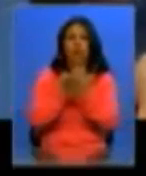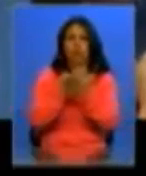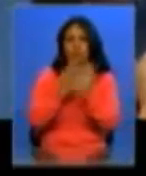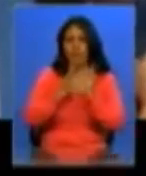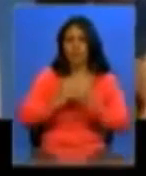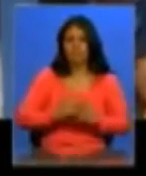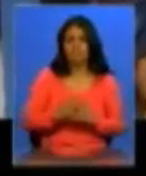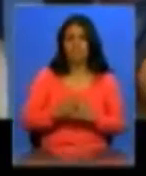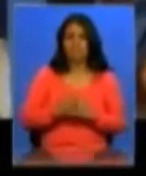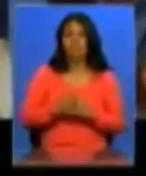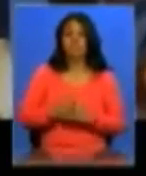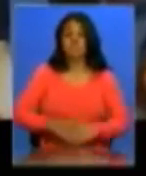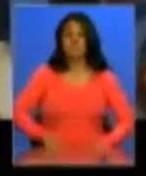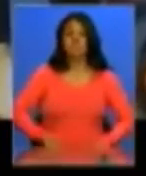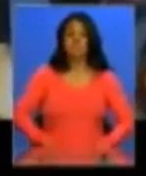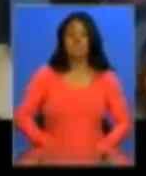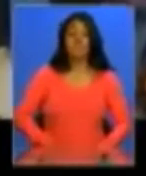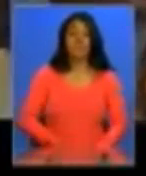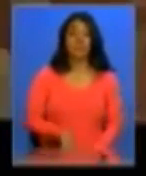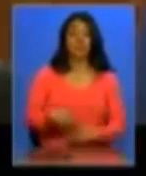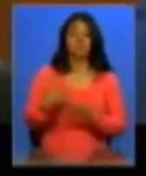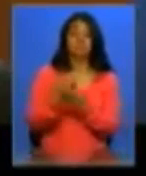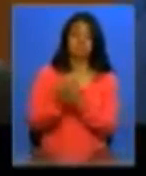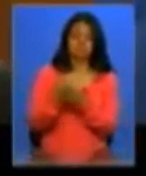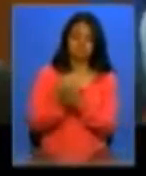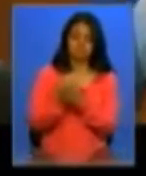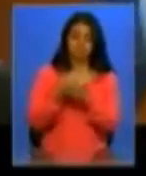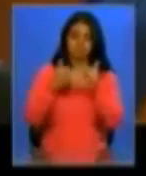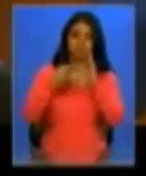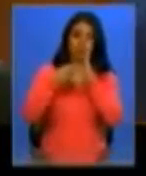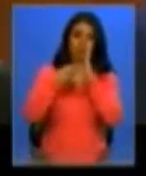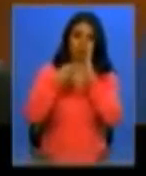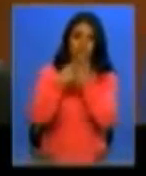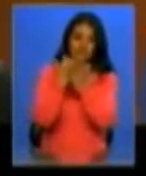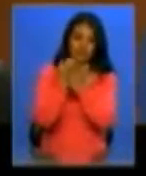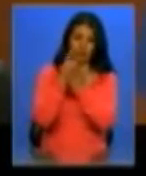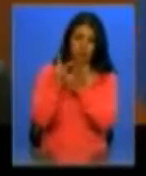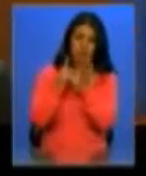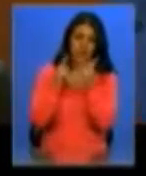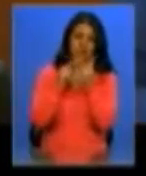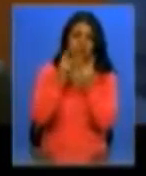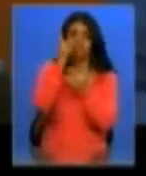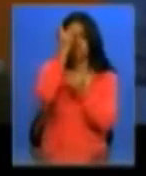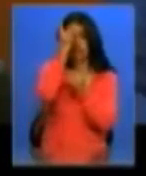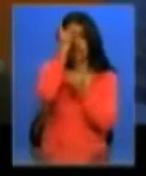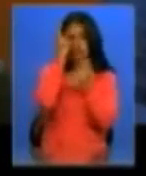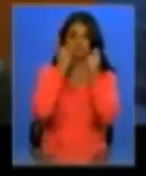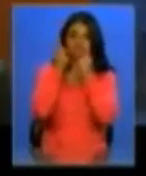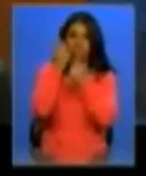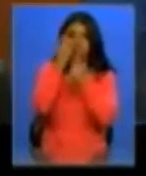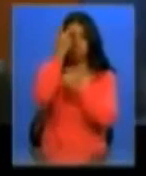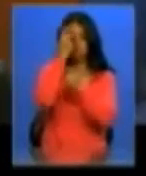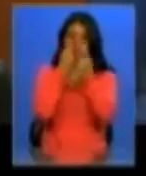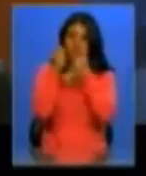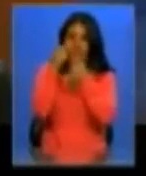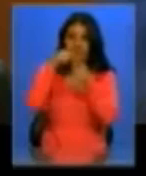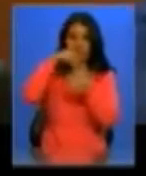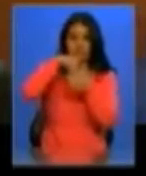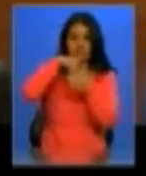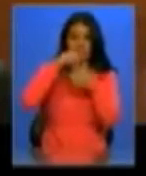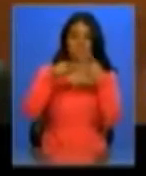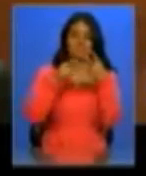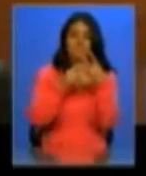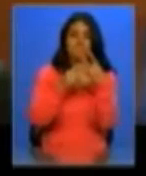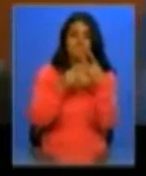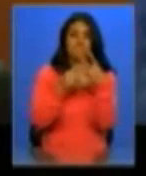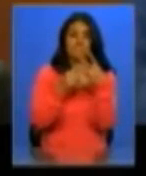jóvenes, con la mejora en eficiencia en recaudación, más la renegociación de la deuda externa, recompra de deuda externa a valor de mercado,